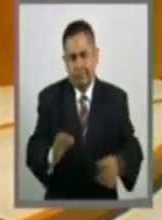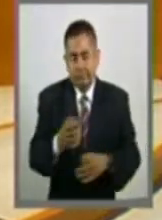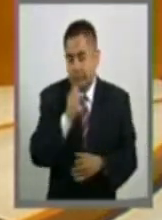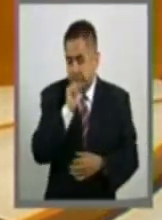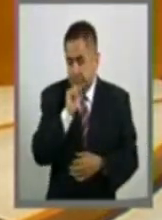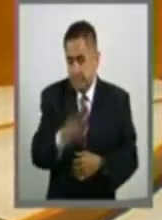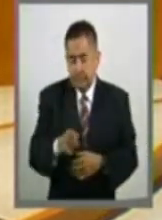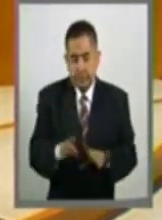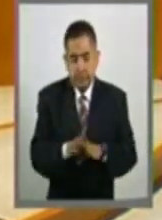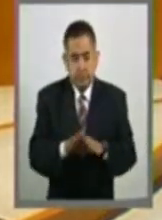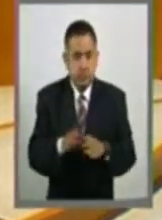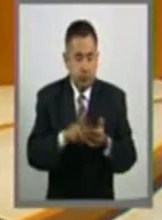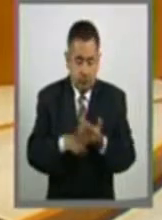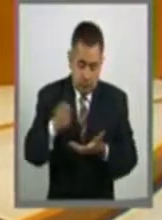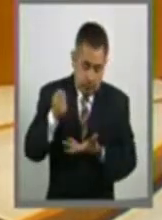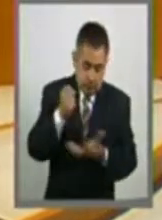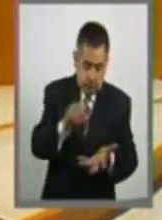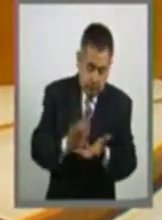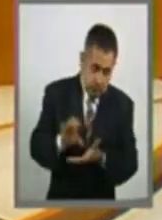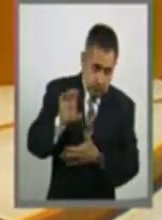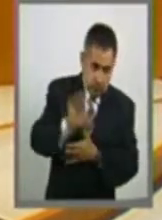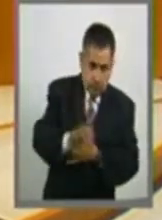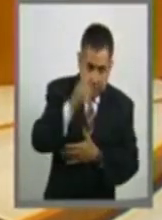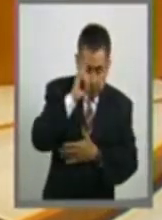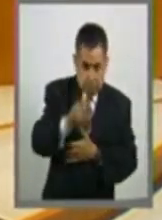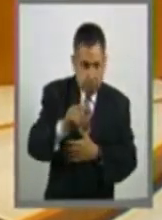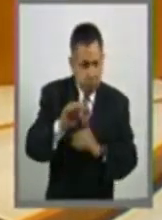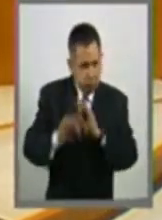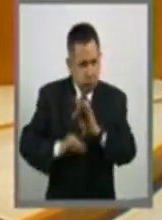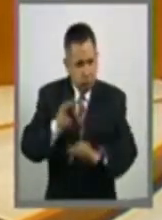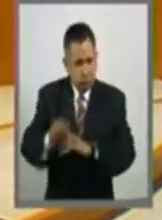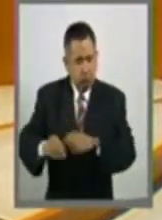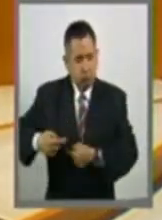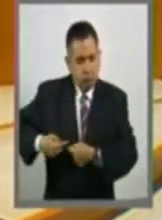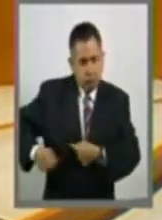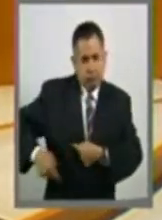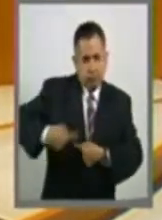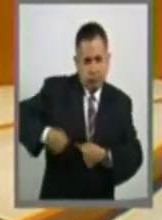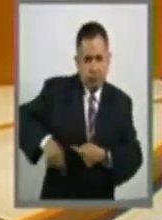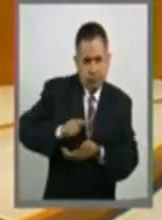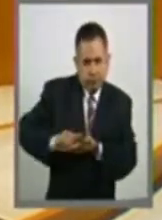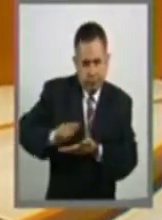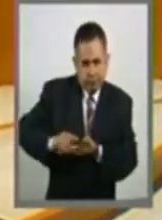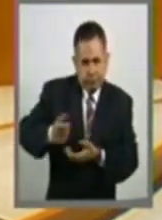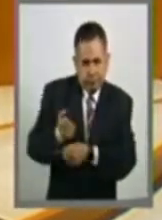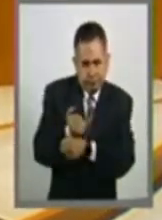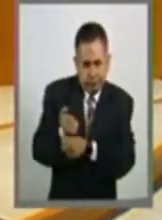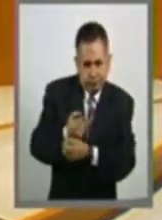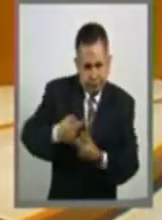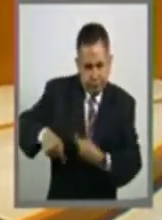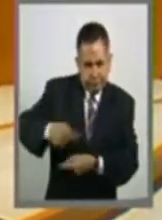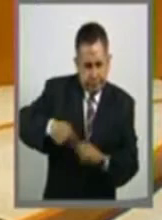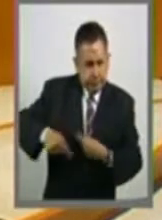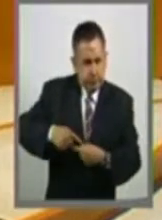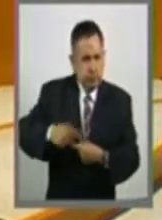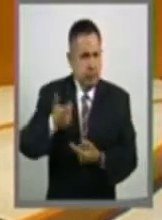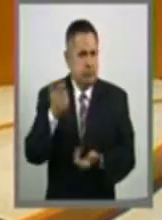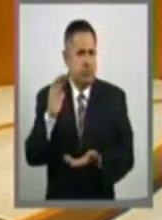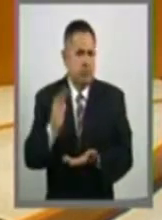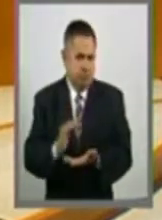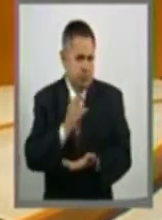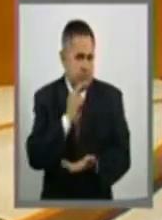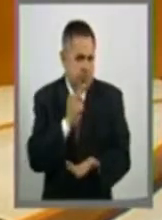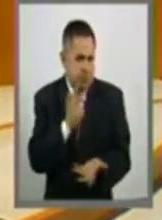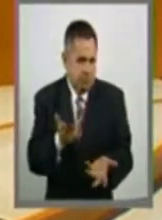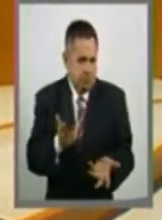además, el presupuesto destinado a este tratamiento, diálisis y hemodiálisis, sería mucho menor, aprovechando